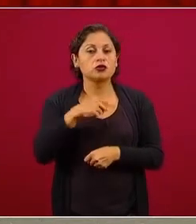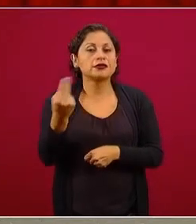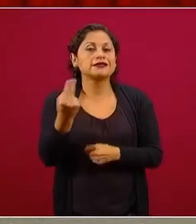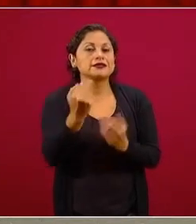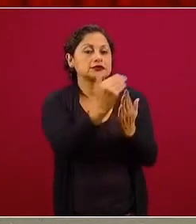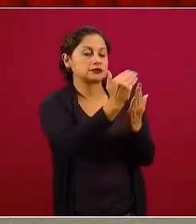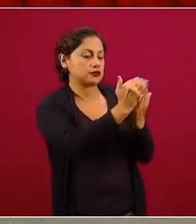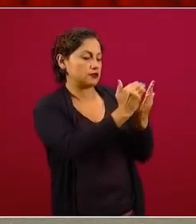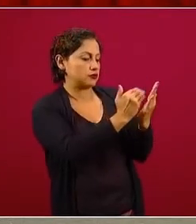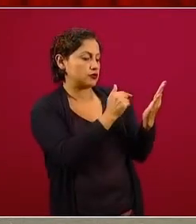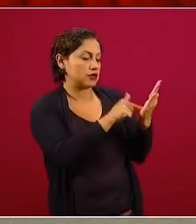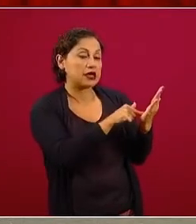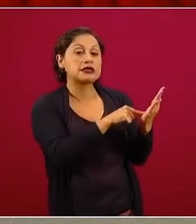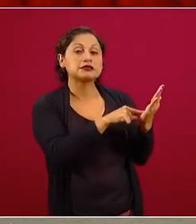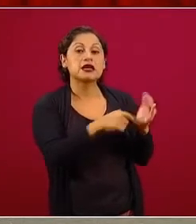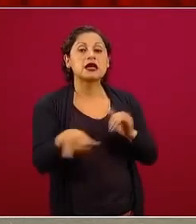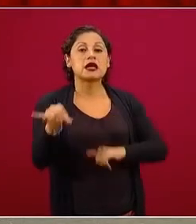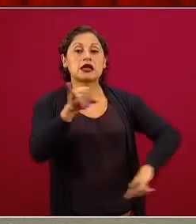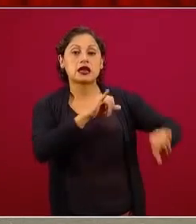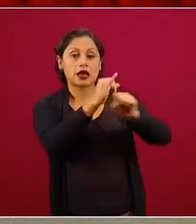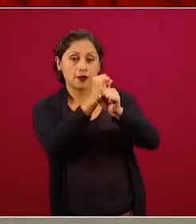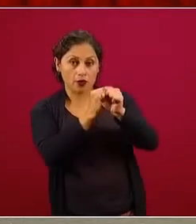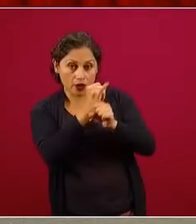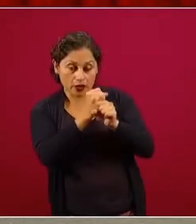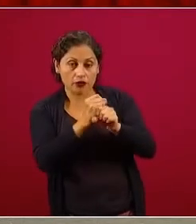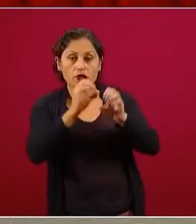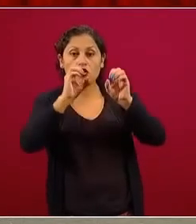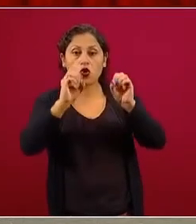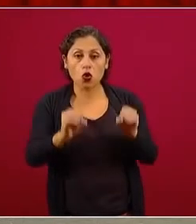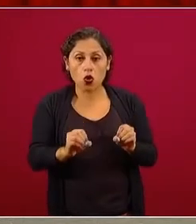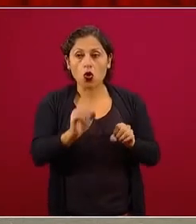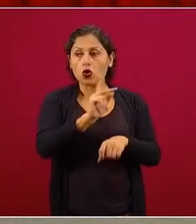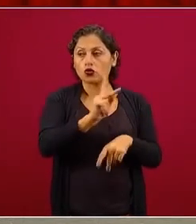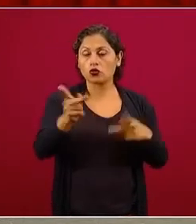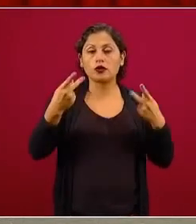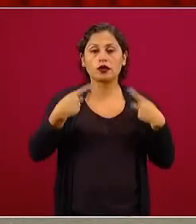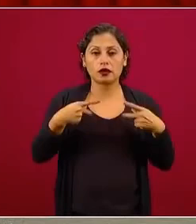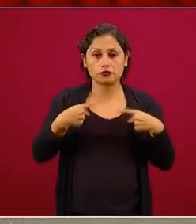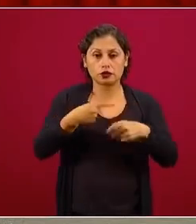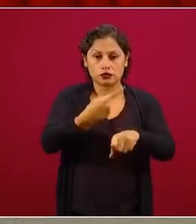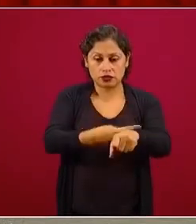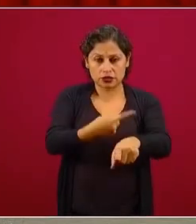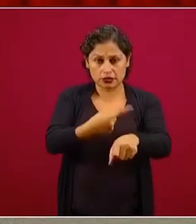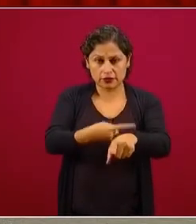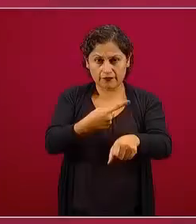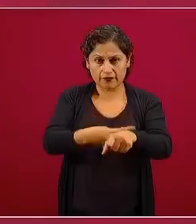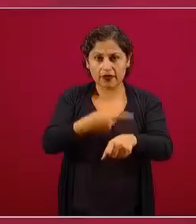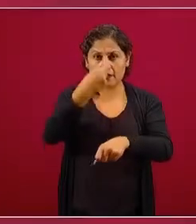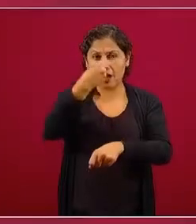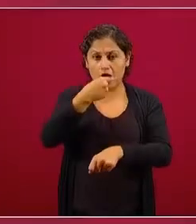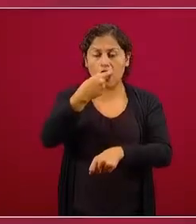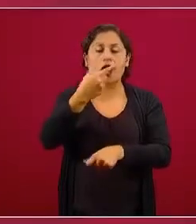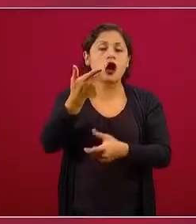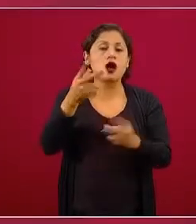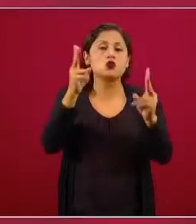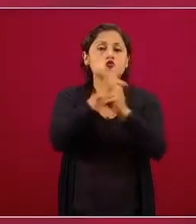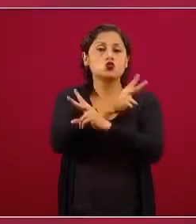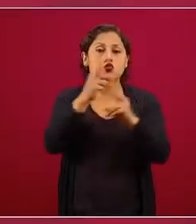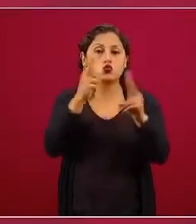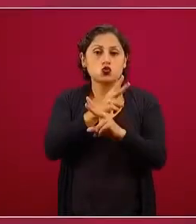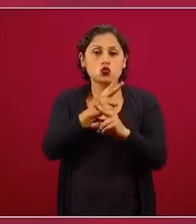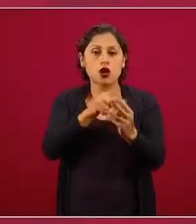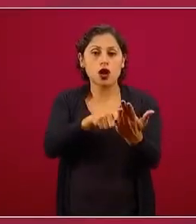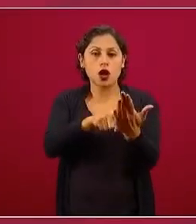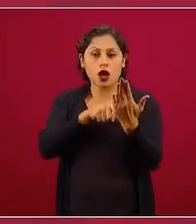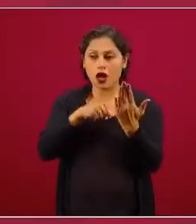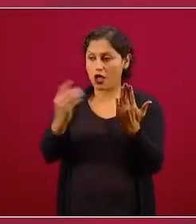basada en laboratorio o este panel viral que se cursa a todos los pacientes que tienen un síndrome respiratorio, el que nos revele